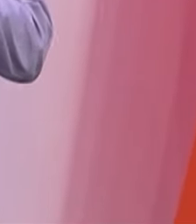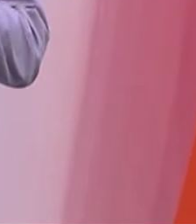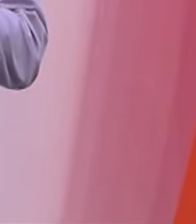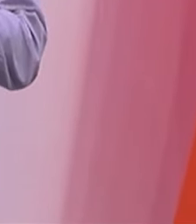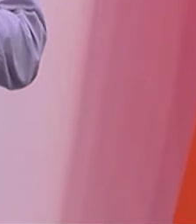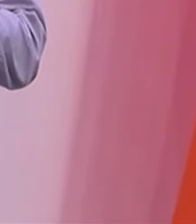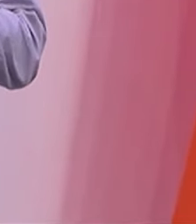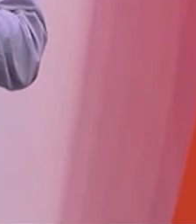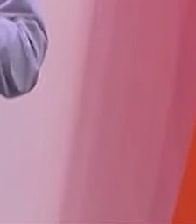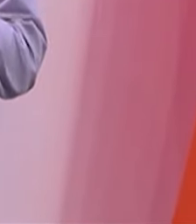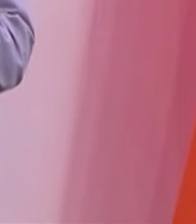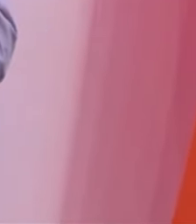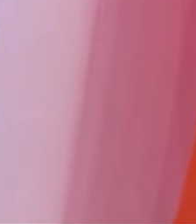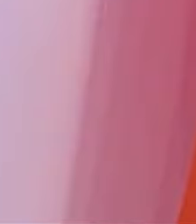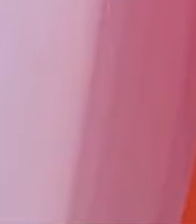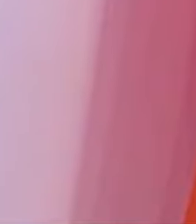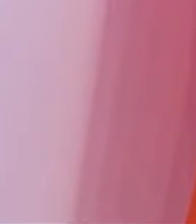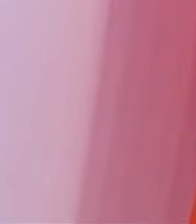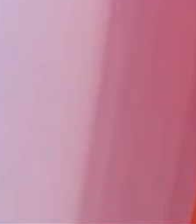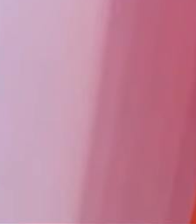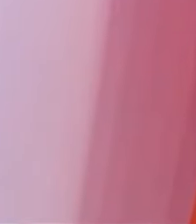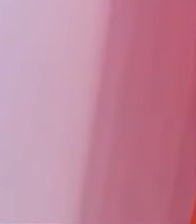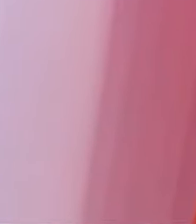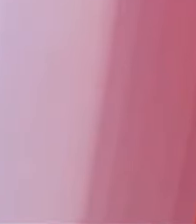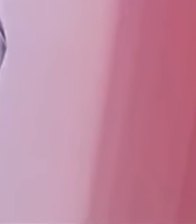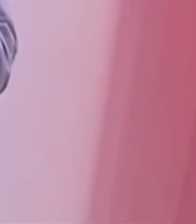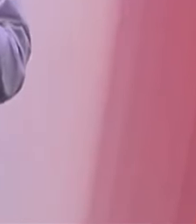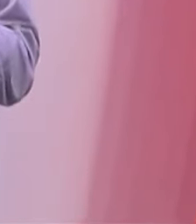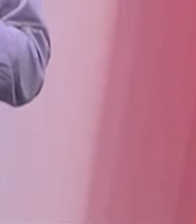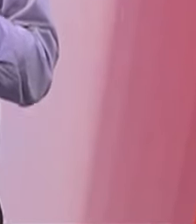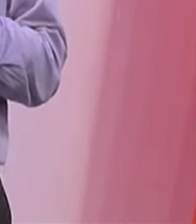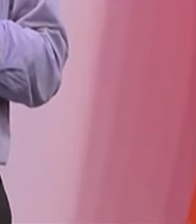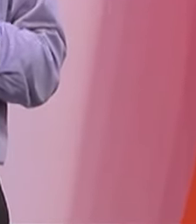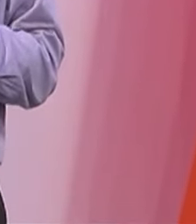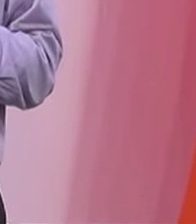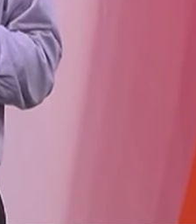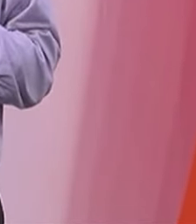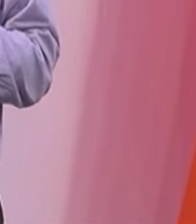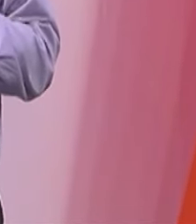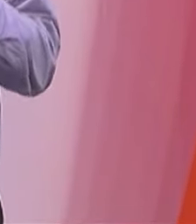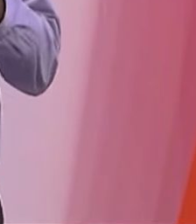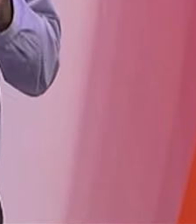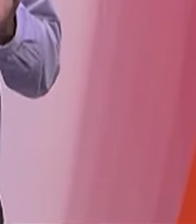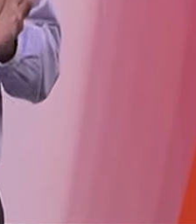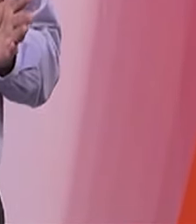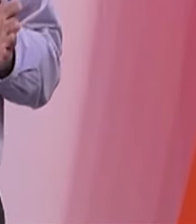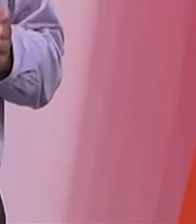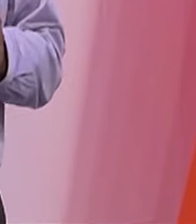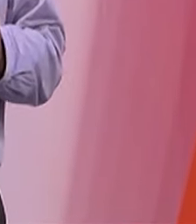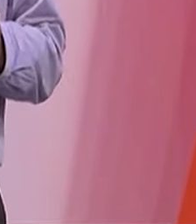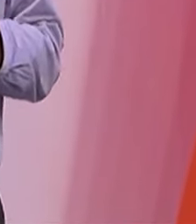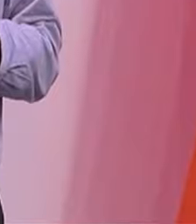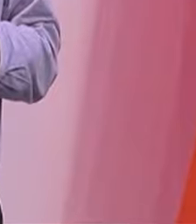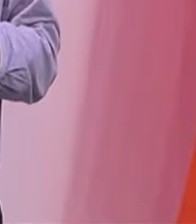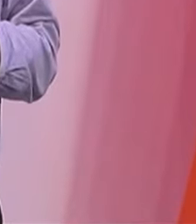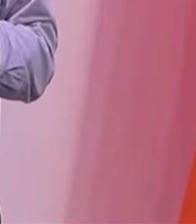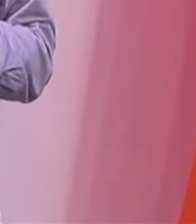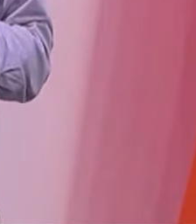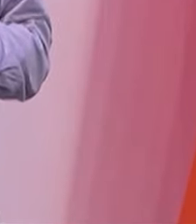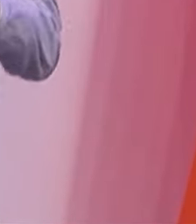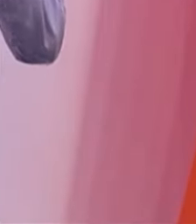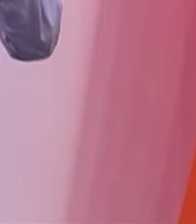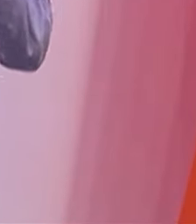vayan investigando, traduciendo esto y haciendo sus actividades en casa tranquilamente,